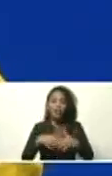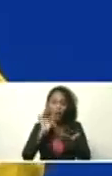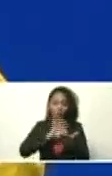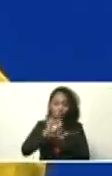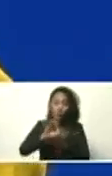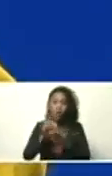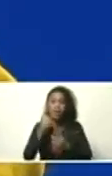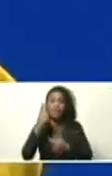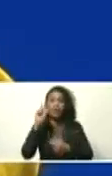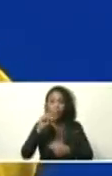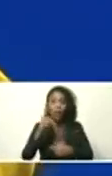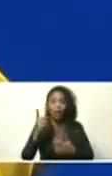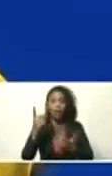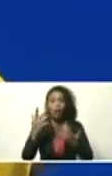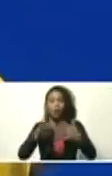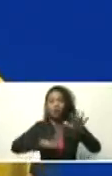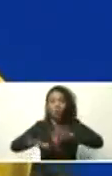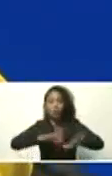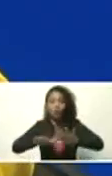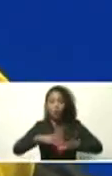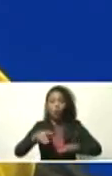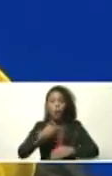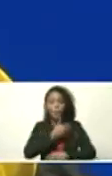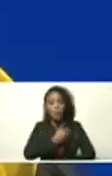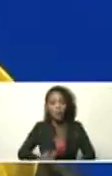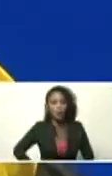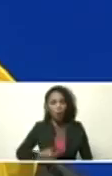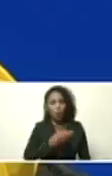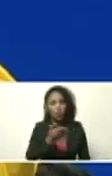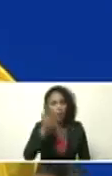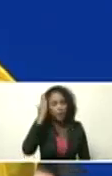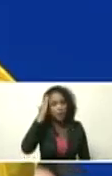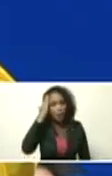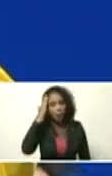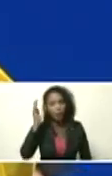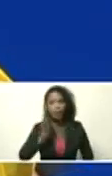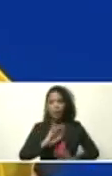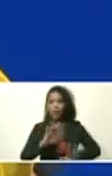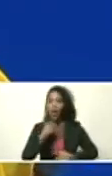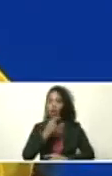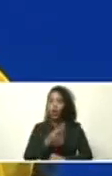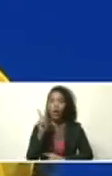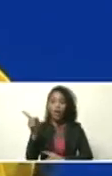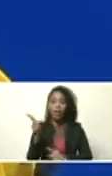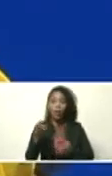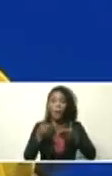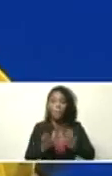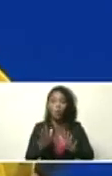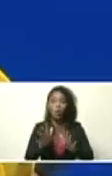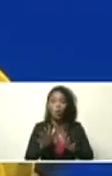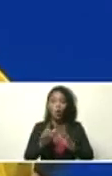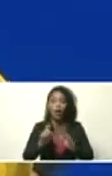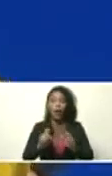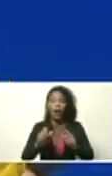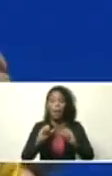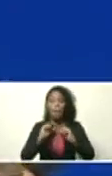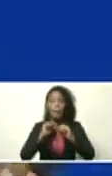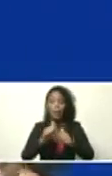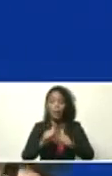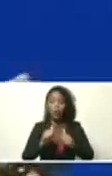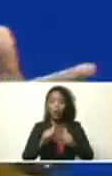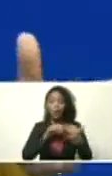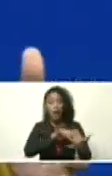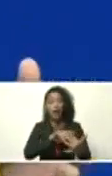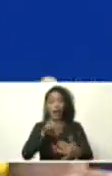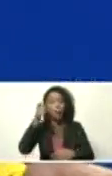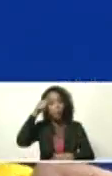otras especialidades, presidente, pero sepa que usted ya lo dijo, que eso nació en plena guerra, nosotros en la guerra económica con nuestro pueblo,